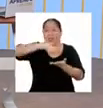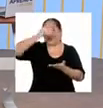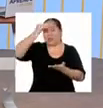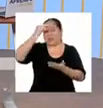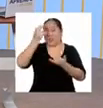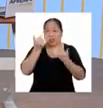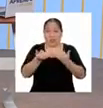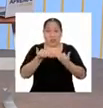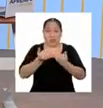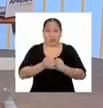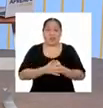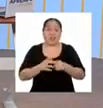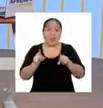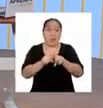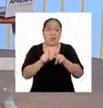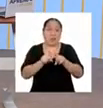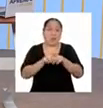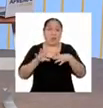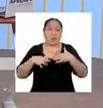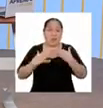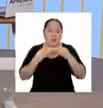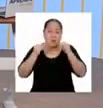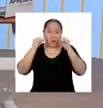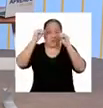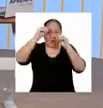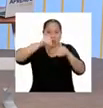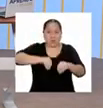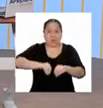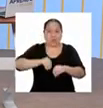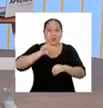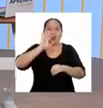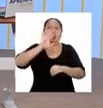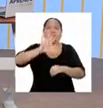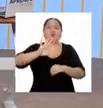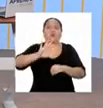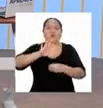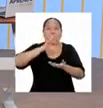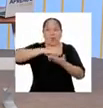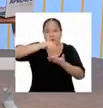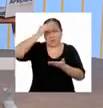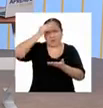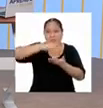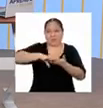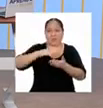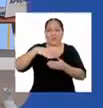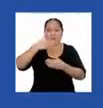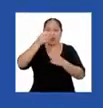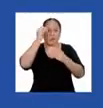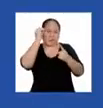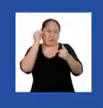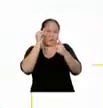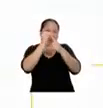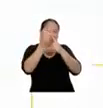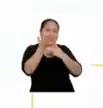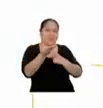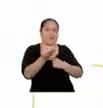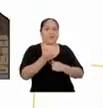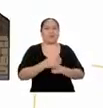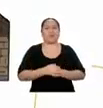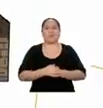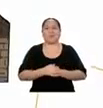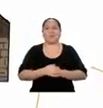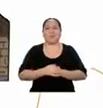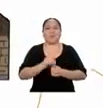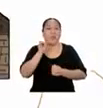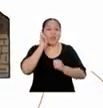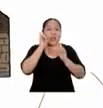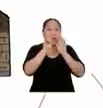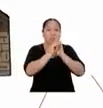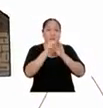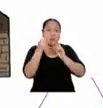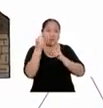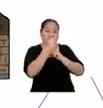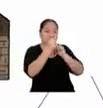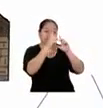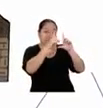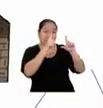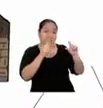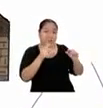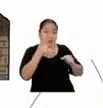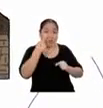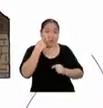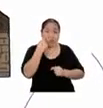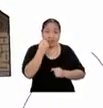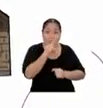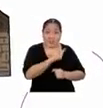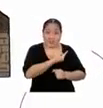hoy, también pueden poner en acción su aprendizaje con el siguiente reto. La imagen que ven, ¿la